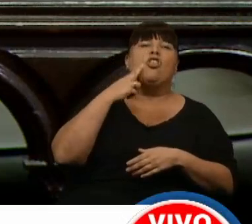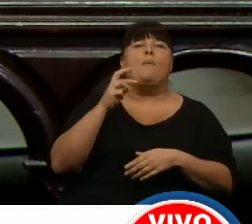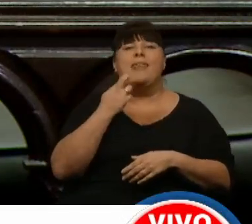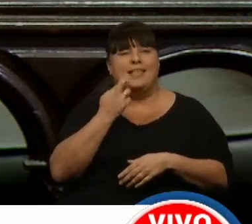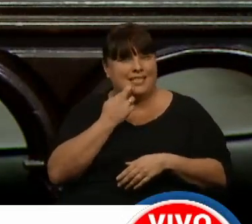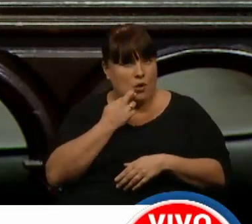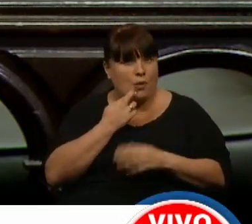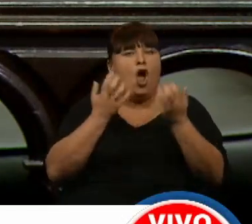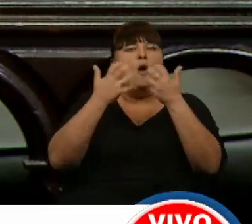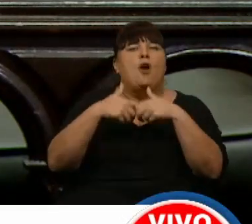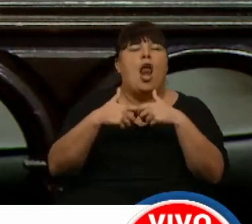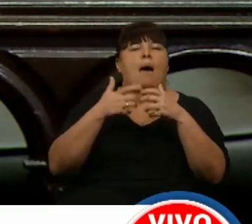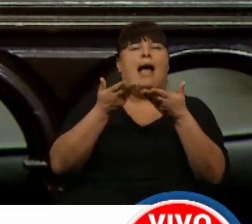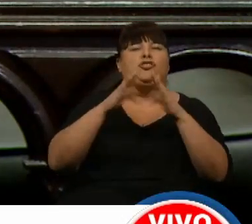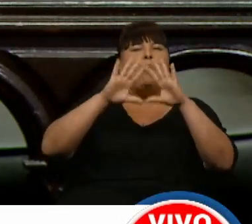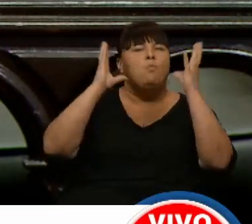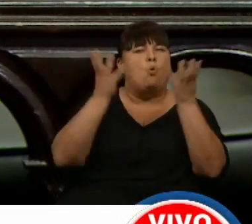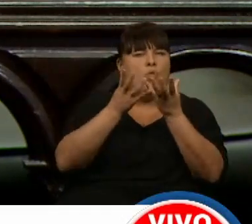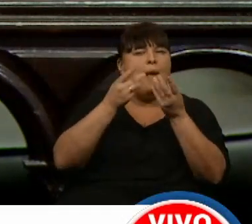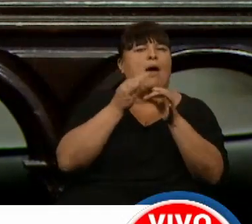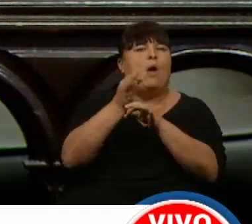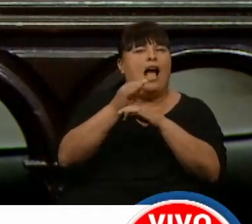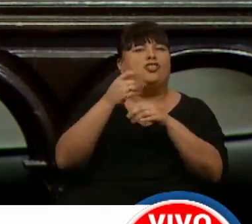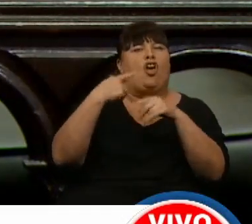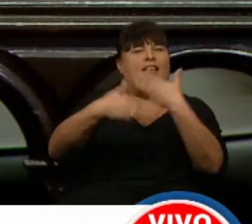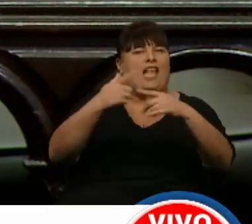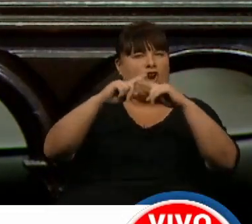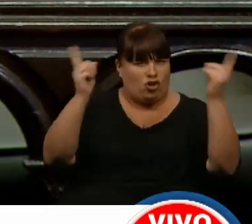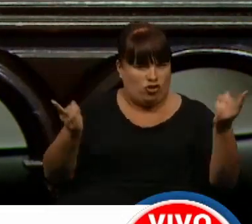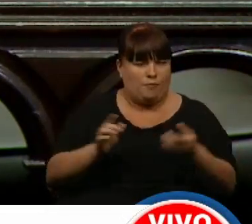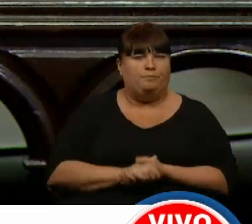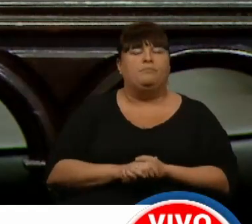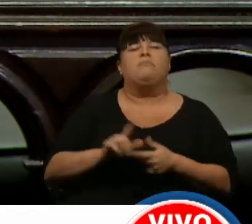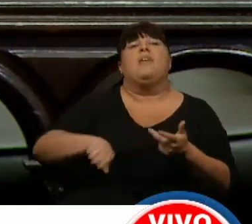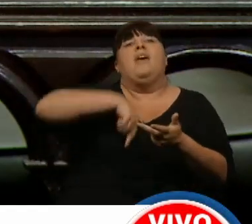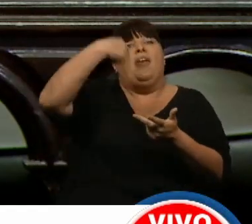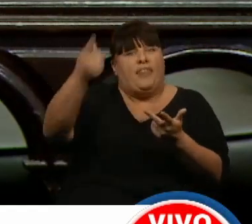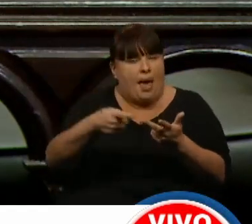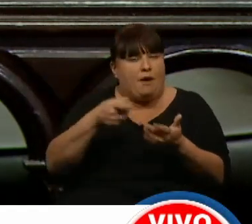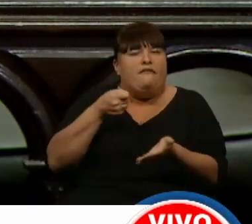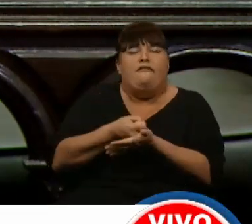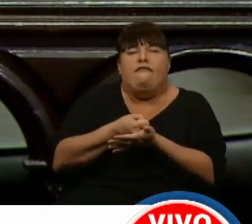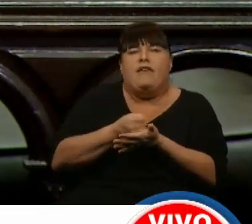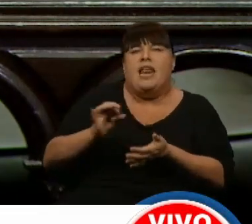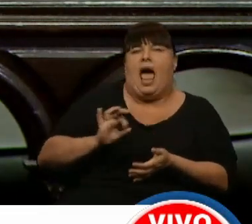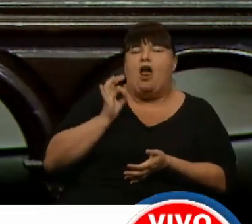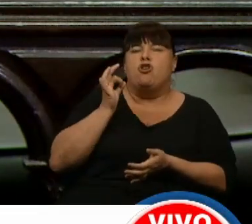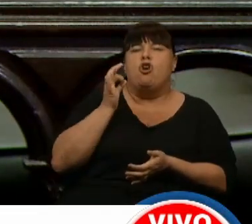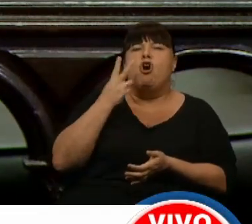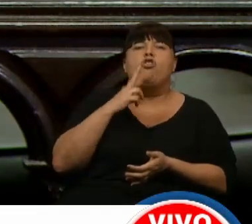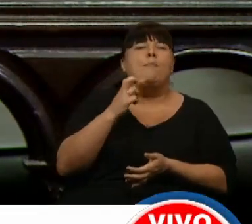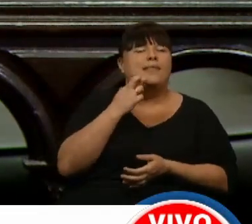2015-2019 el Programa de Acción Mundial de Educación para el Desarrollo Sostenible. Después vino, a fines del